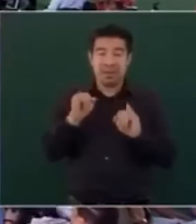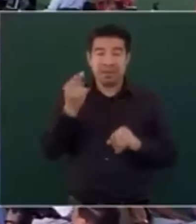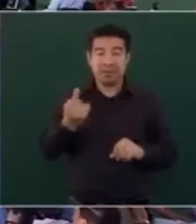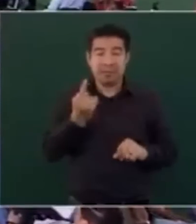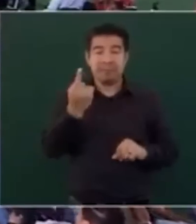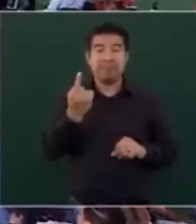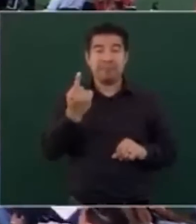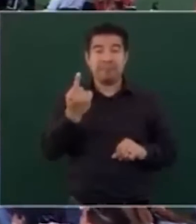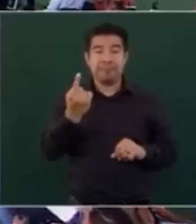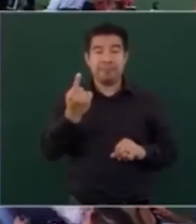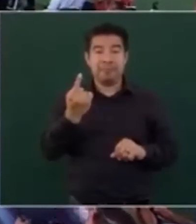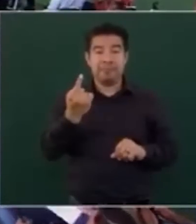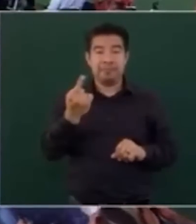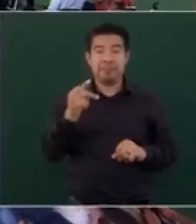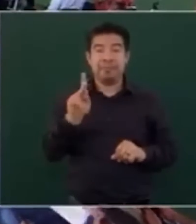ni siquiera